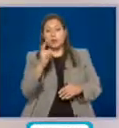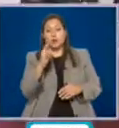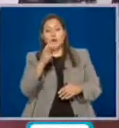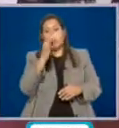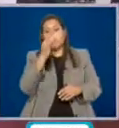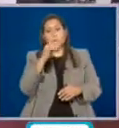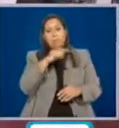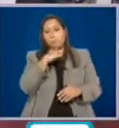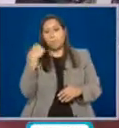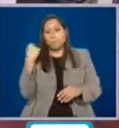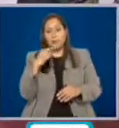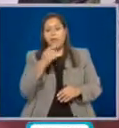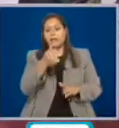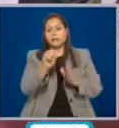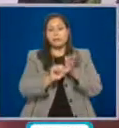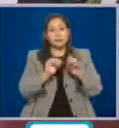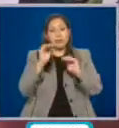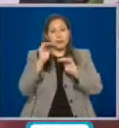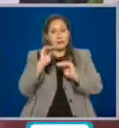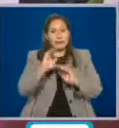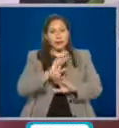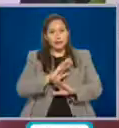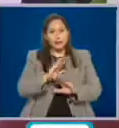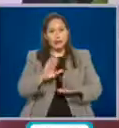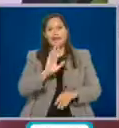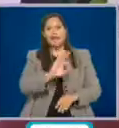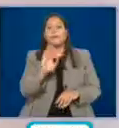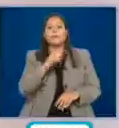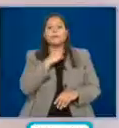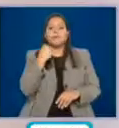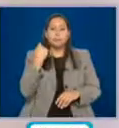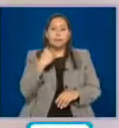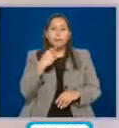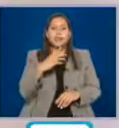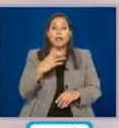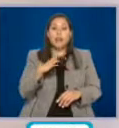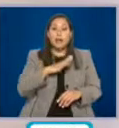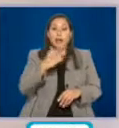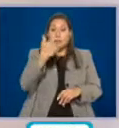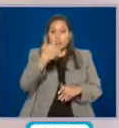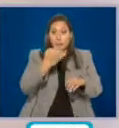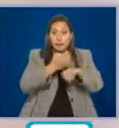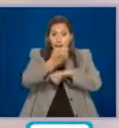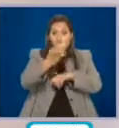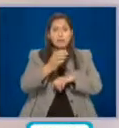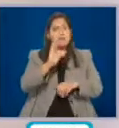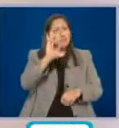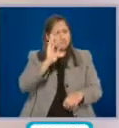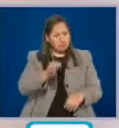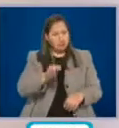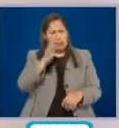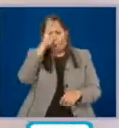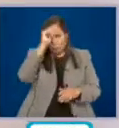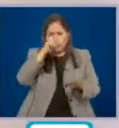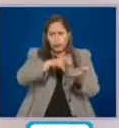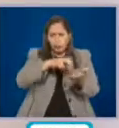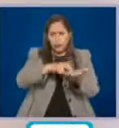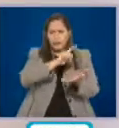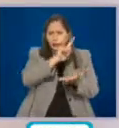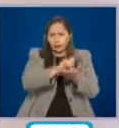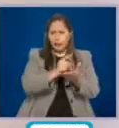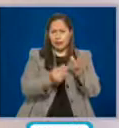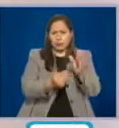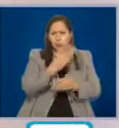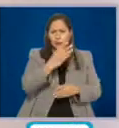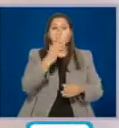los 6 meses y solo tenemos, traigo aquí 7 estados de la República que han emitido sus leyes, que